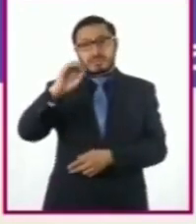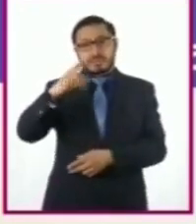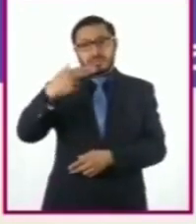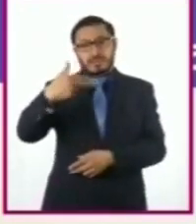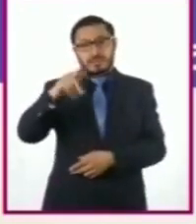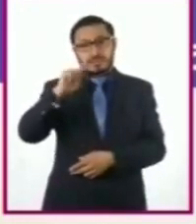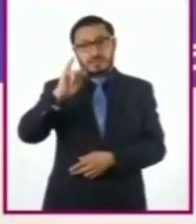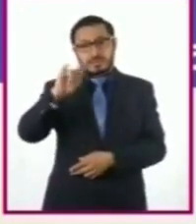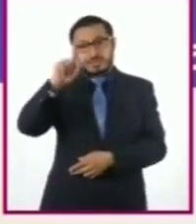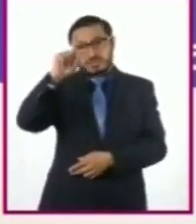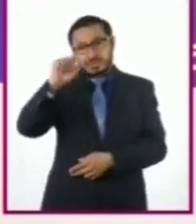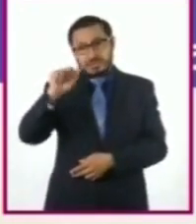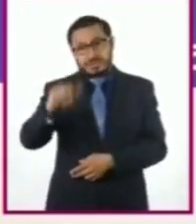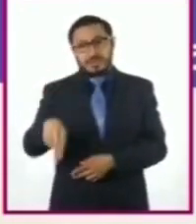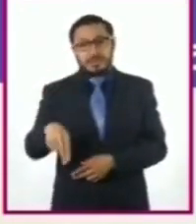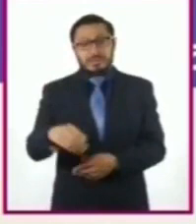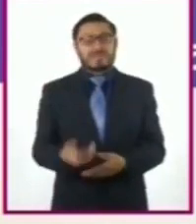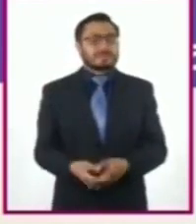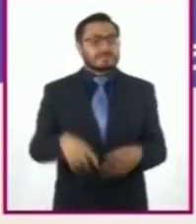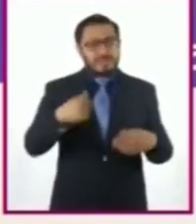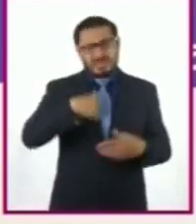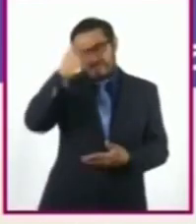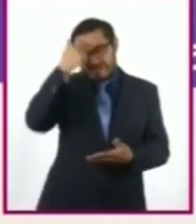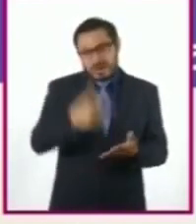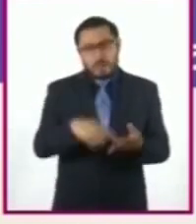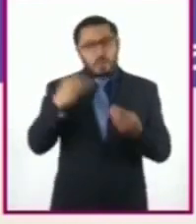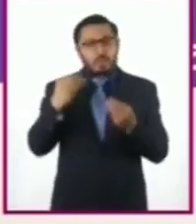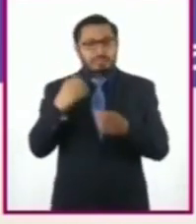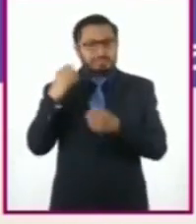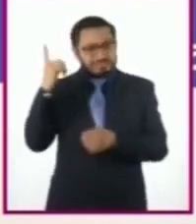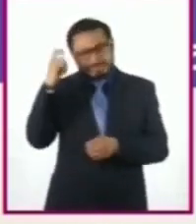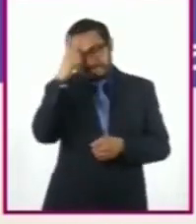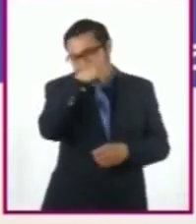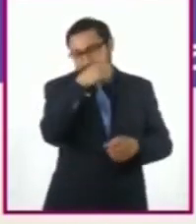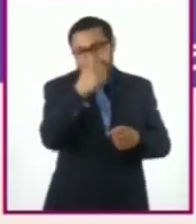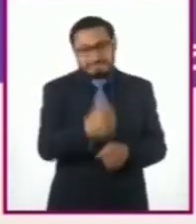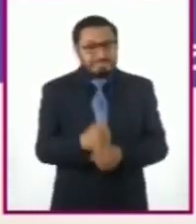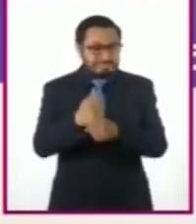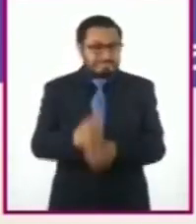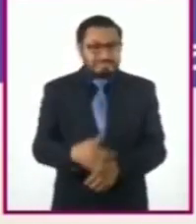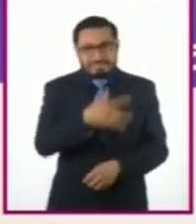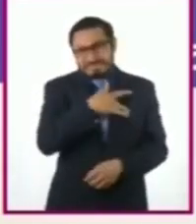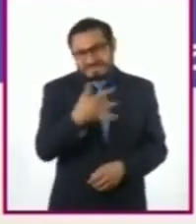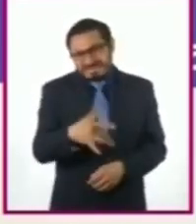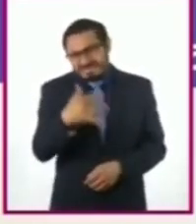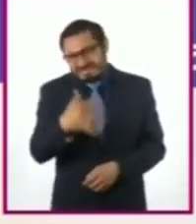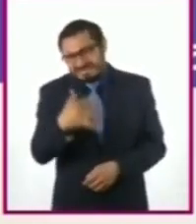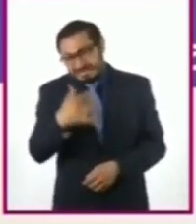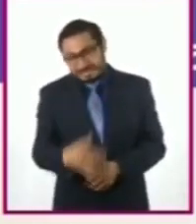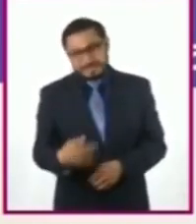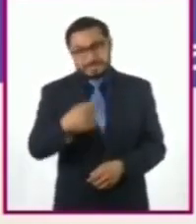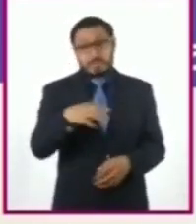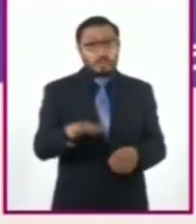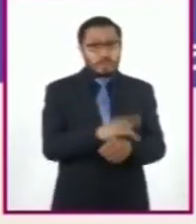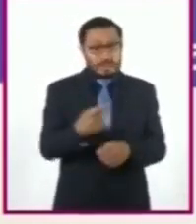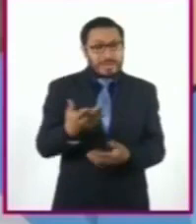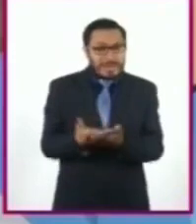muy difícil. Además, como vimos en la sesión anterior, la población indígena sufría de la epidemia de viruela.